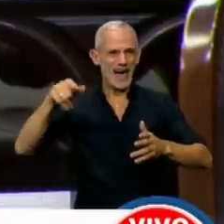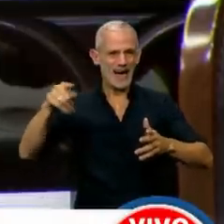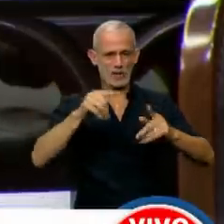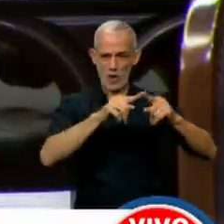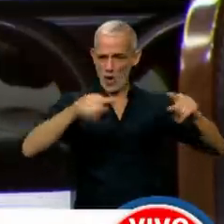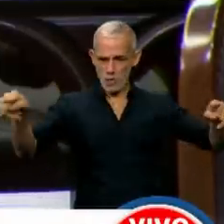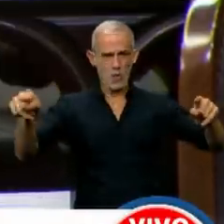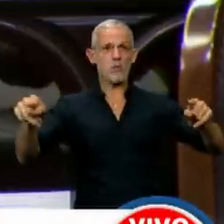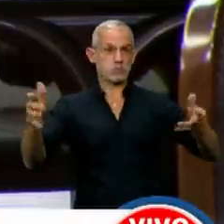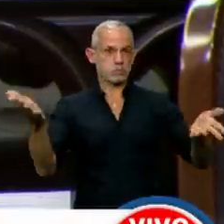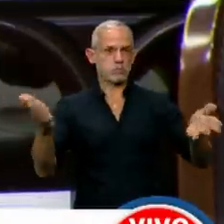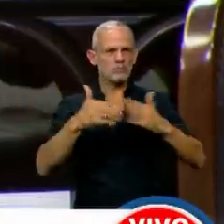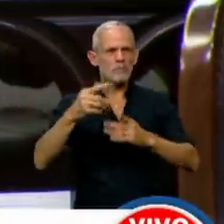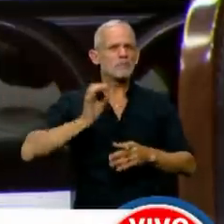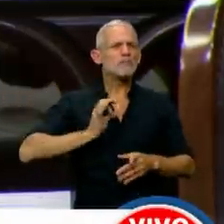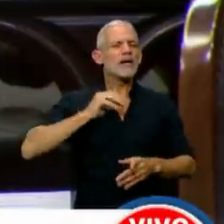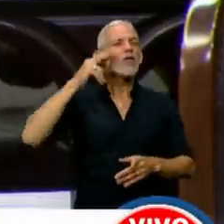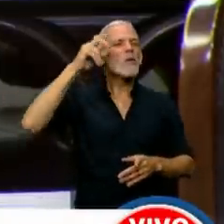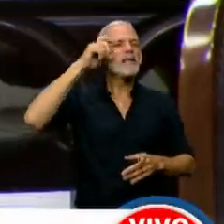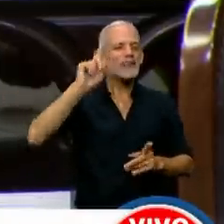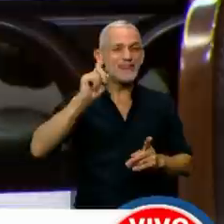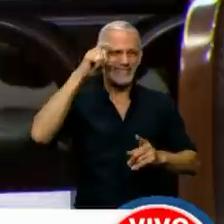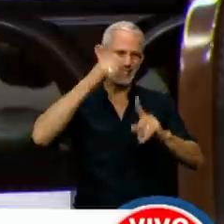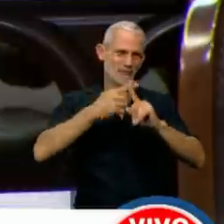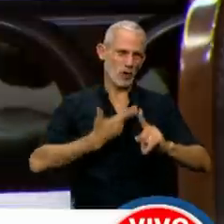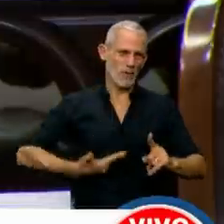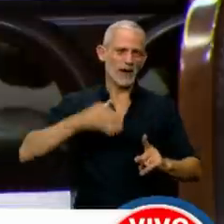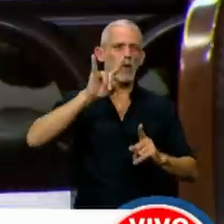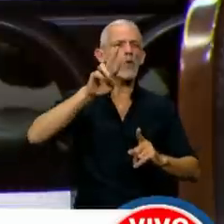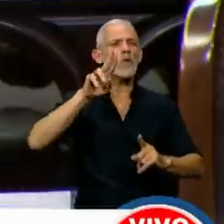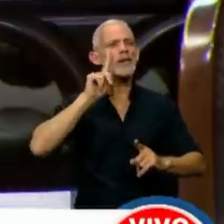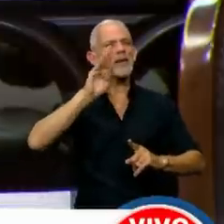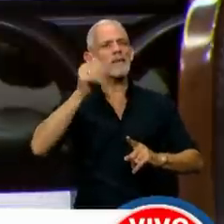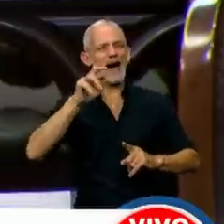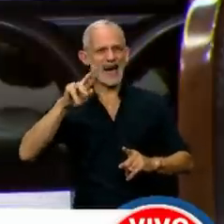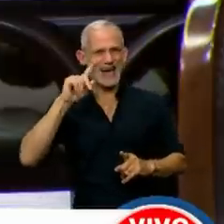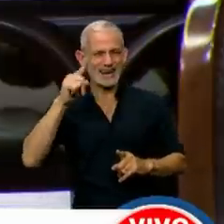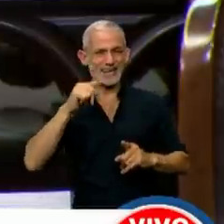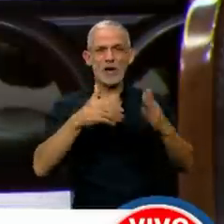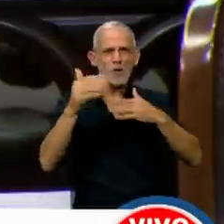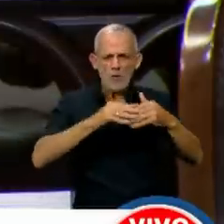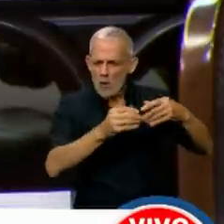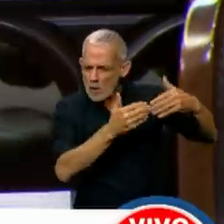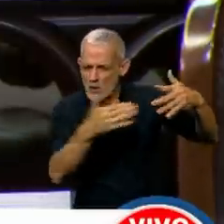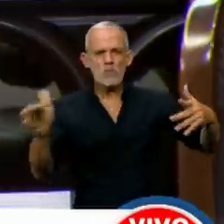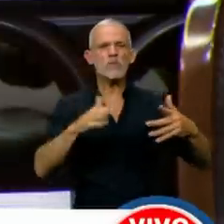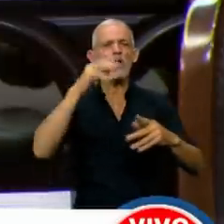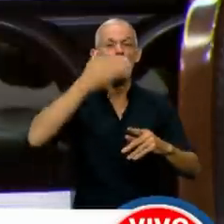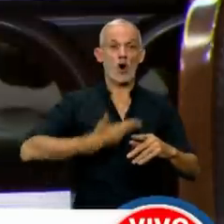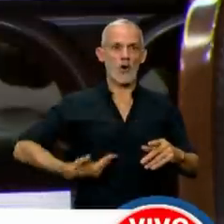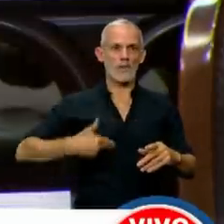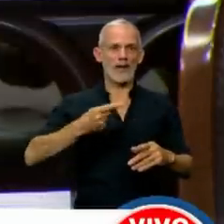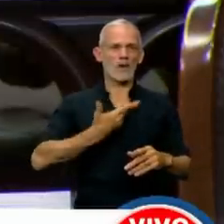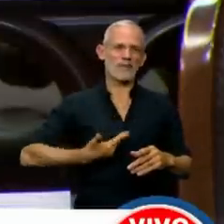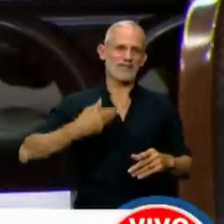que fue pensada desde el año 2010 por nuestro ex gobernador urribarri y se empezó a concretar con nuestro el gobierno de